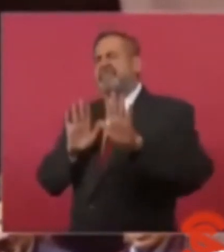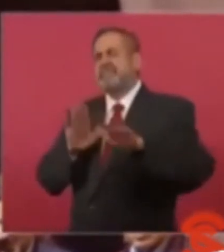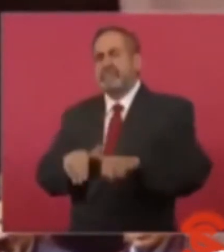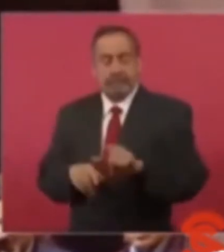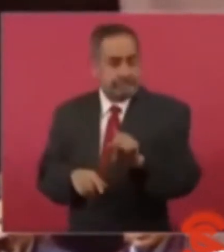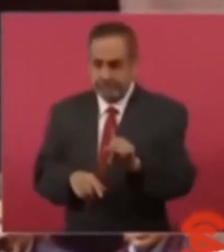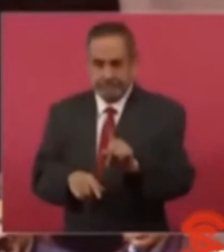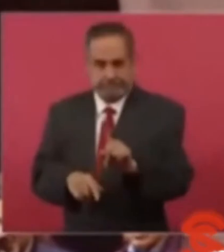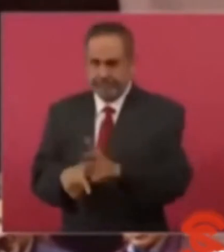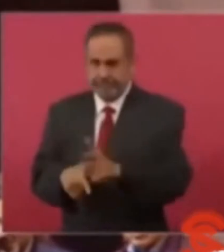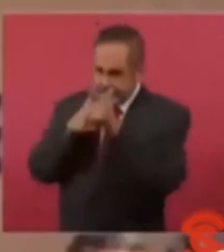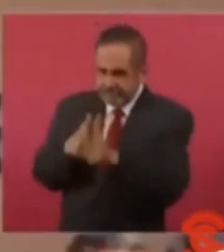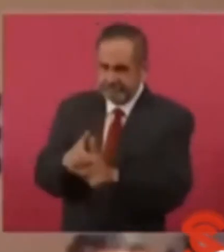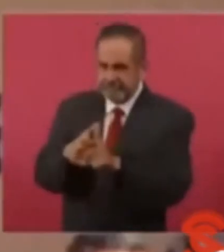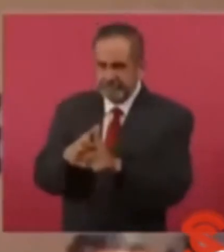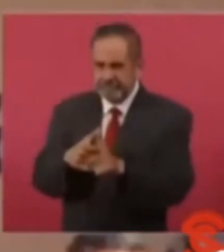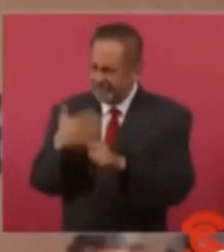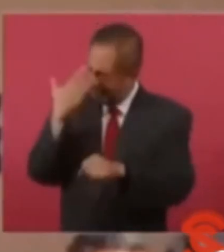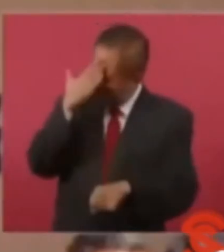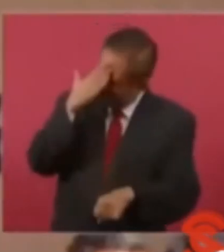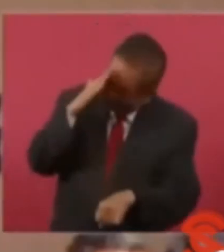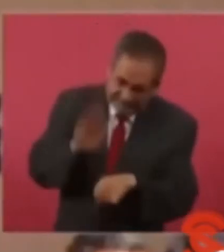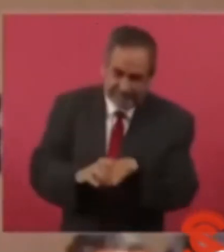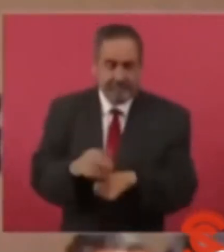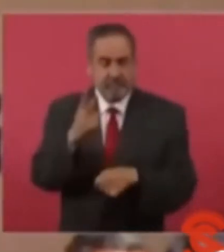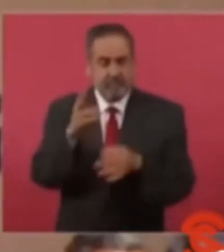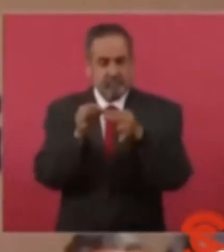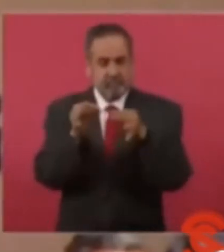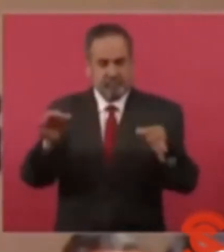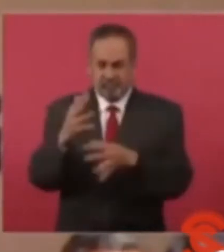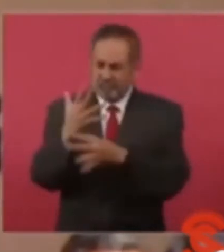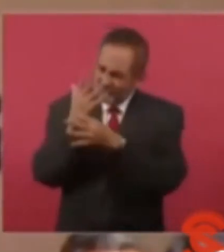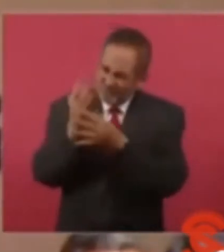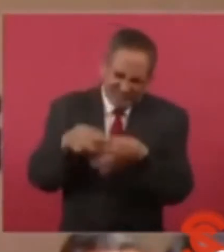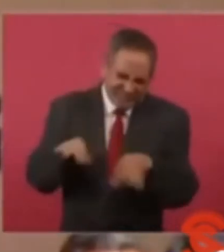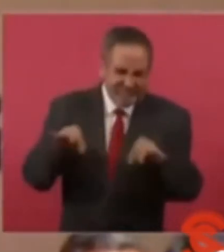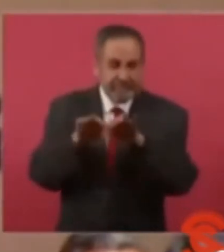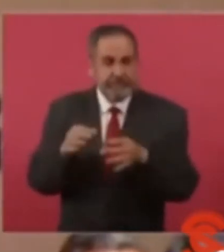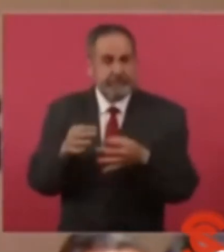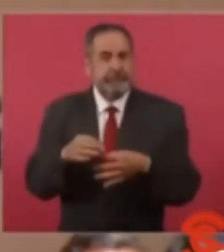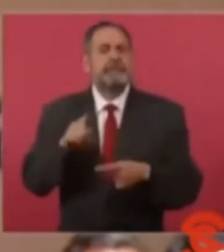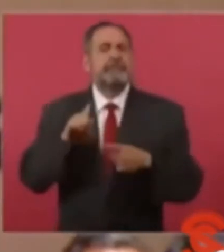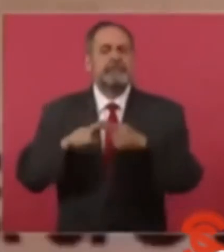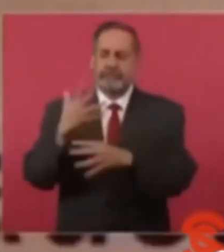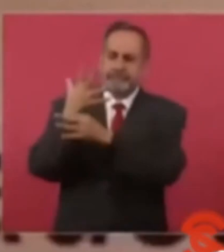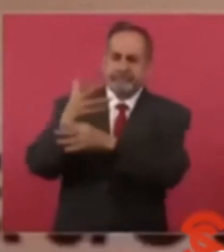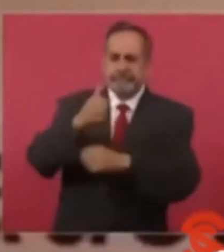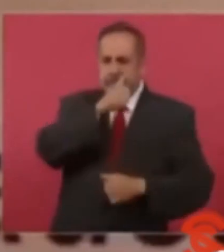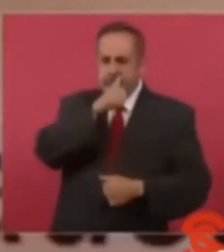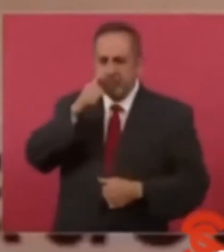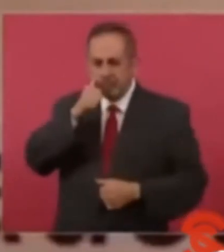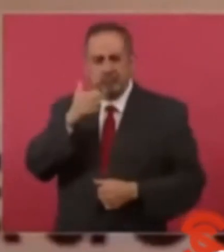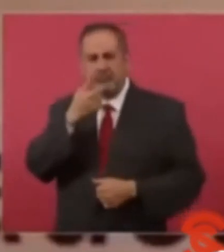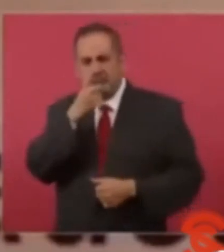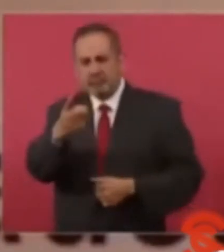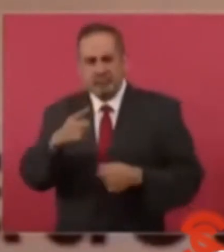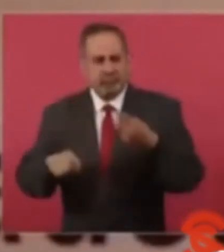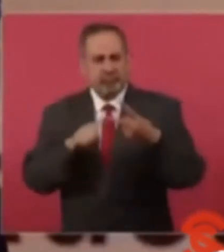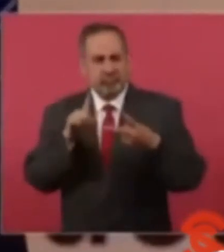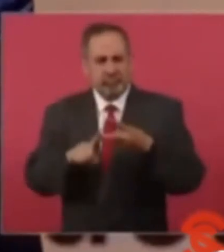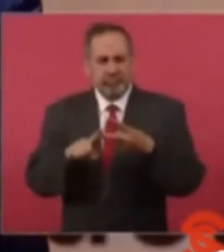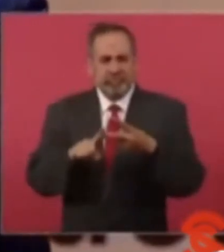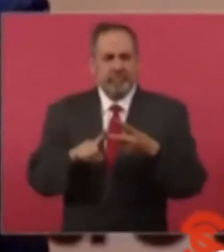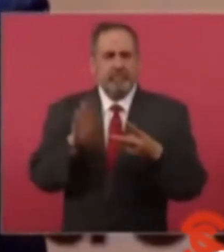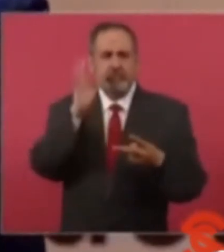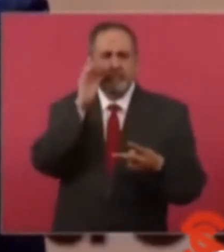principios y nunca olvidar dos frases pronunciadas por Benito Juárez y por